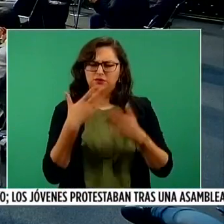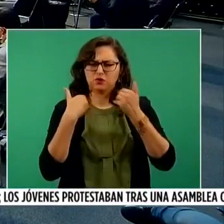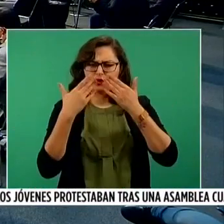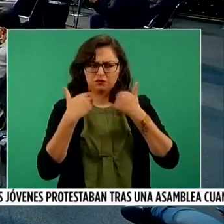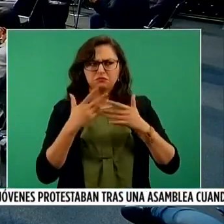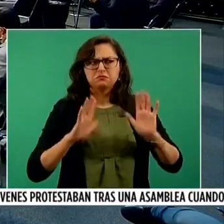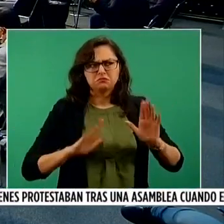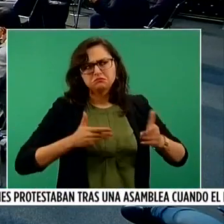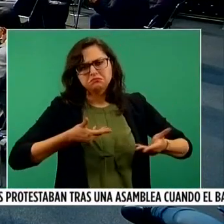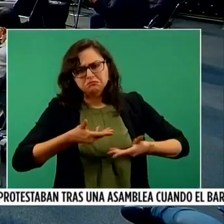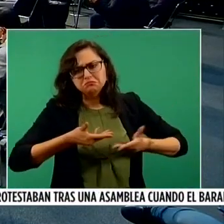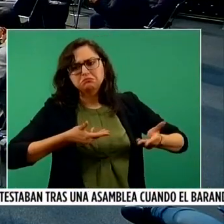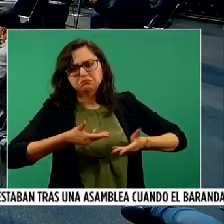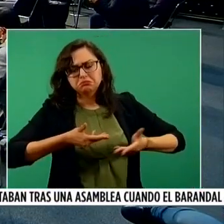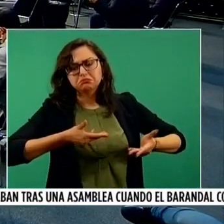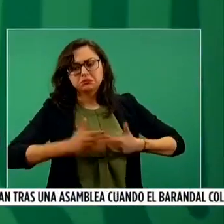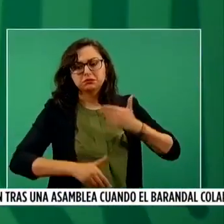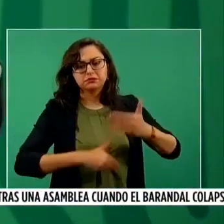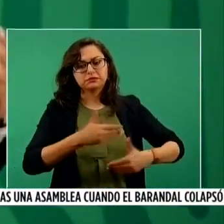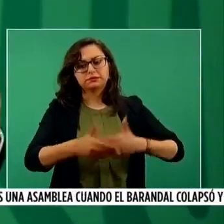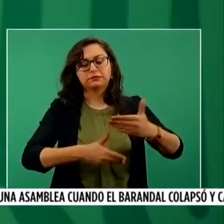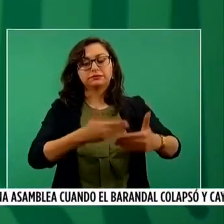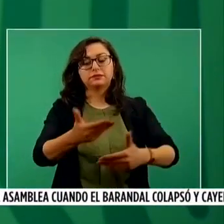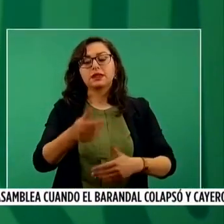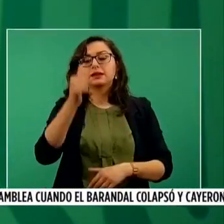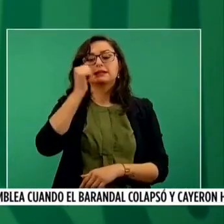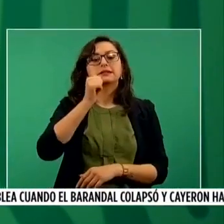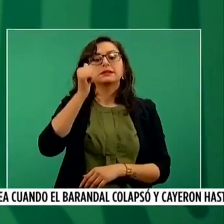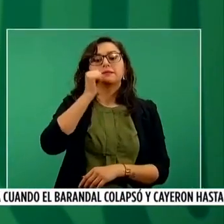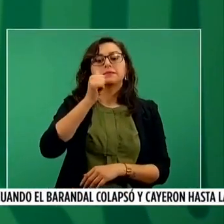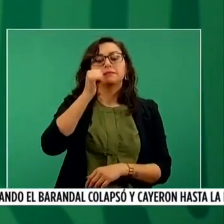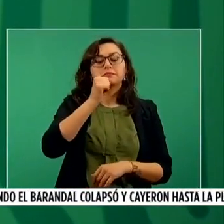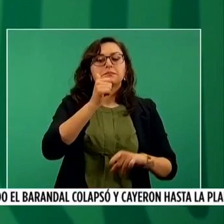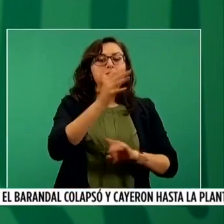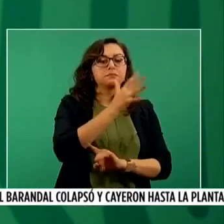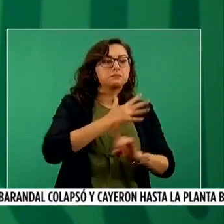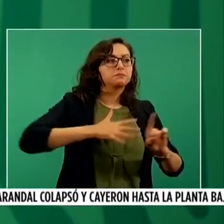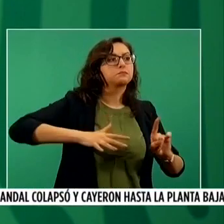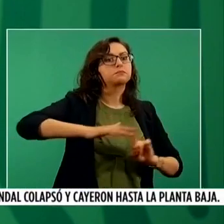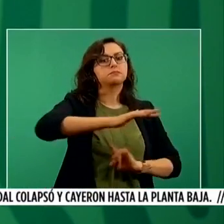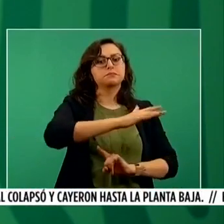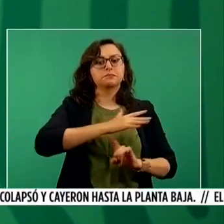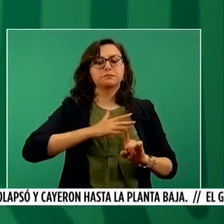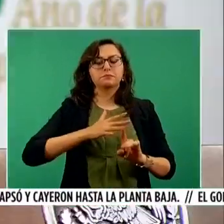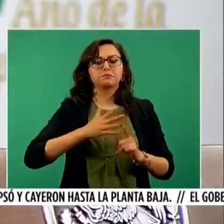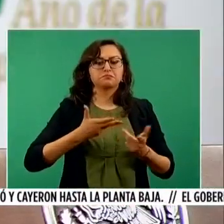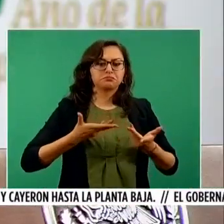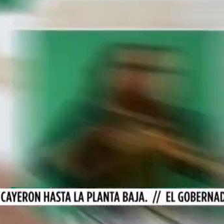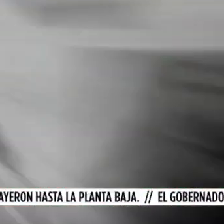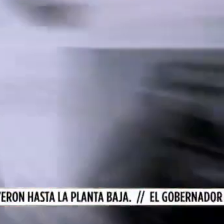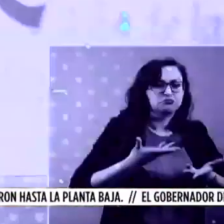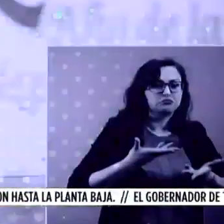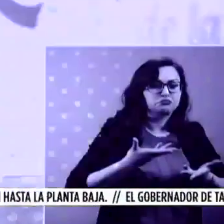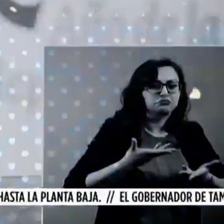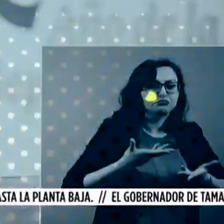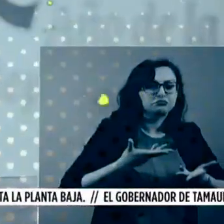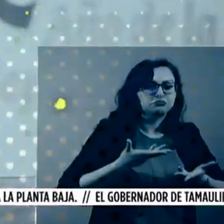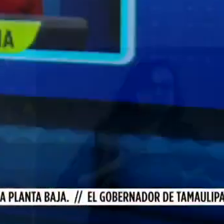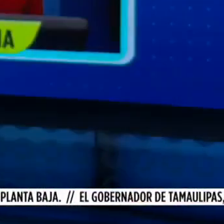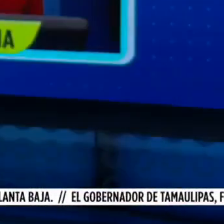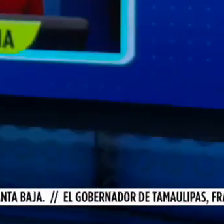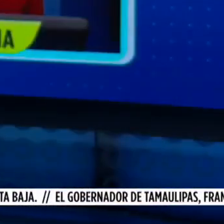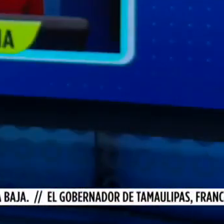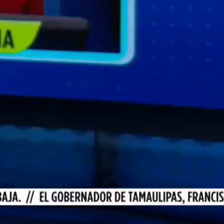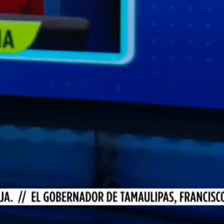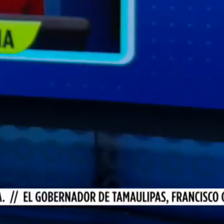esto en un ambiente de cooperación. No